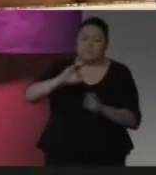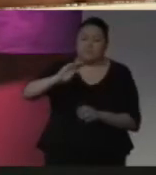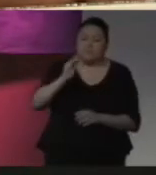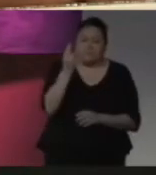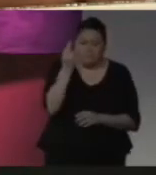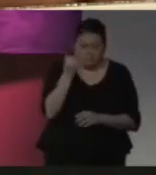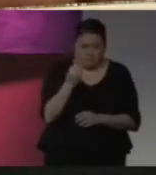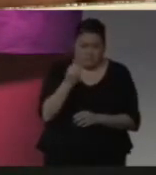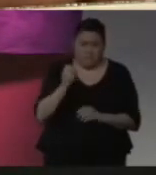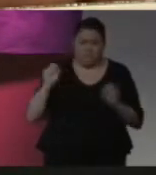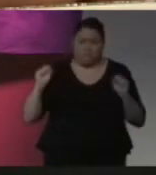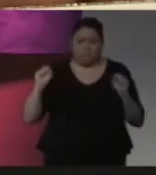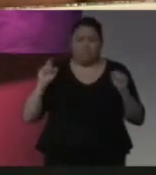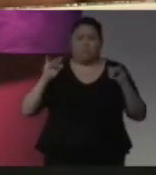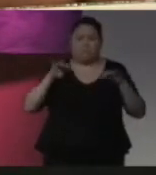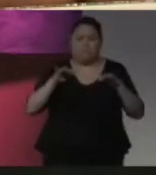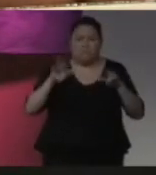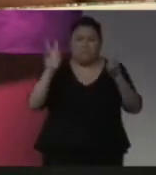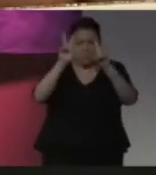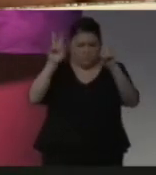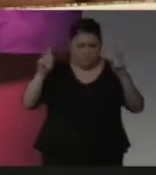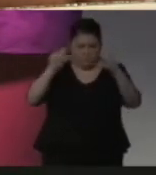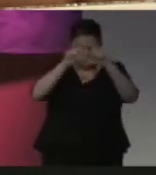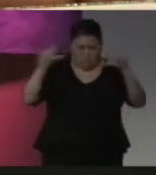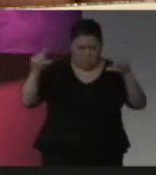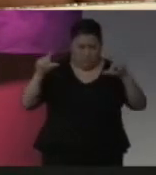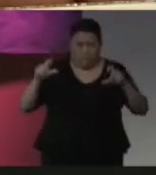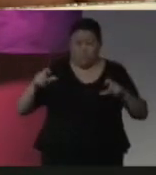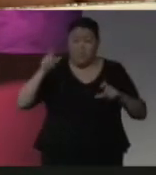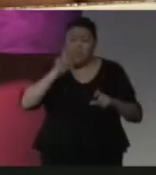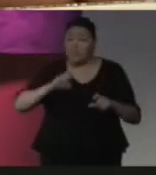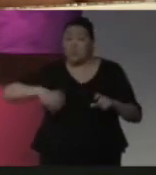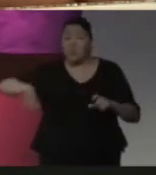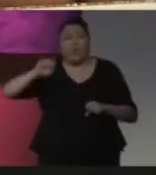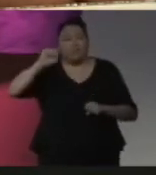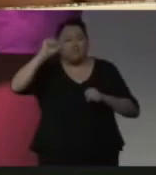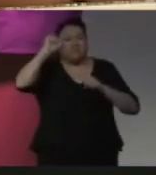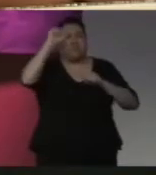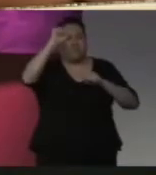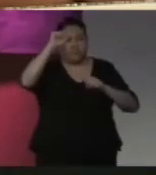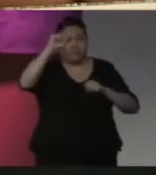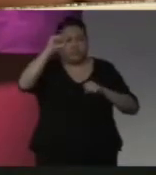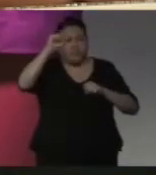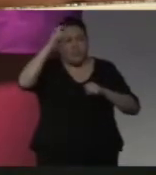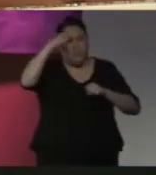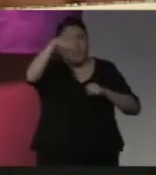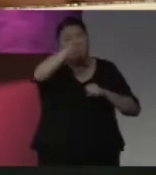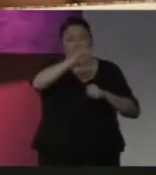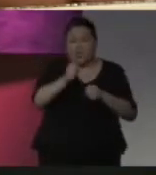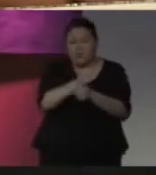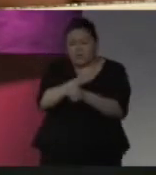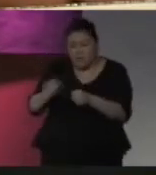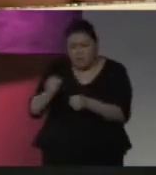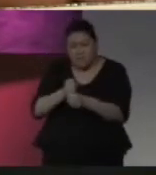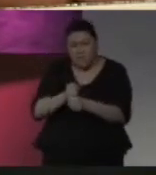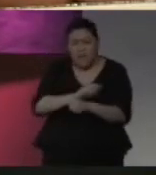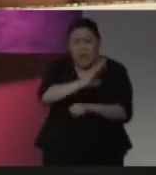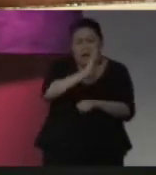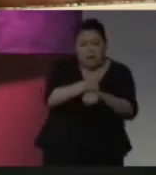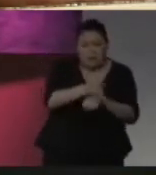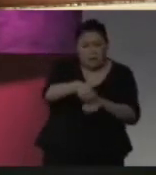1999 un encuentro que titulamos El reclamo de las mujeres en contra de la violencia, la impunidad y la